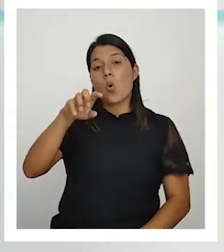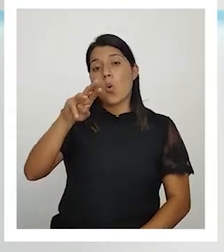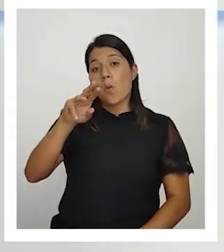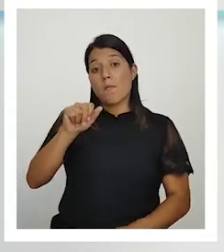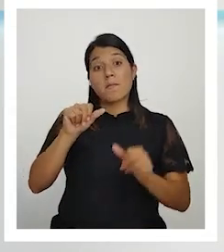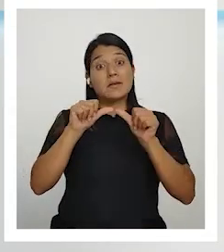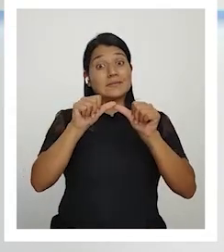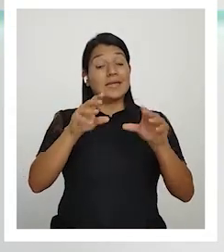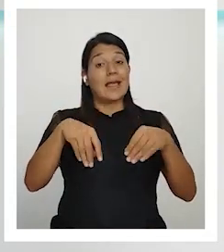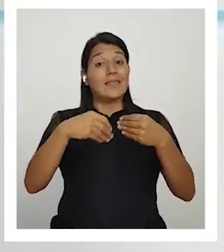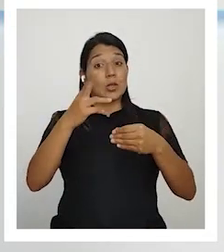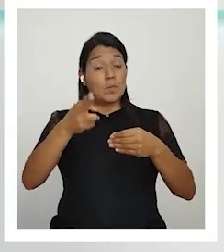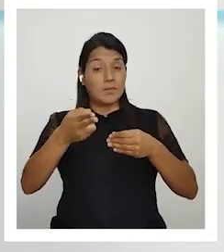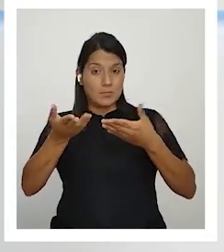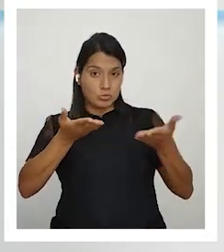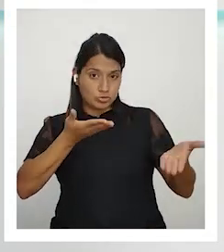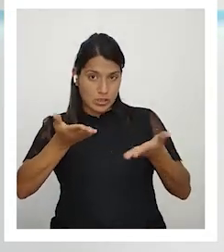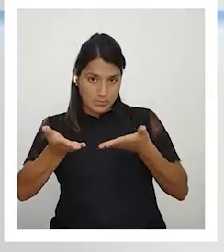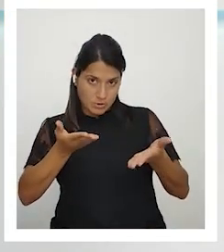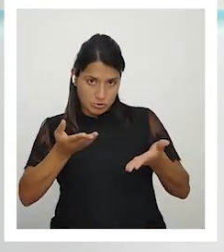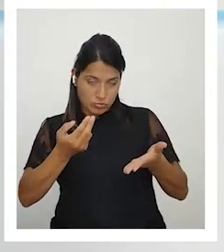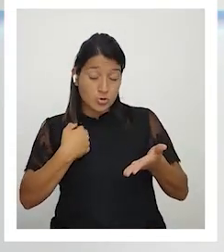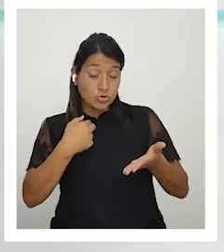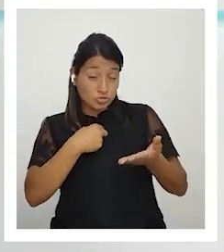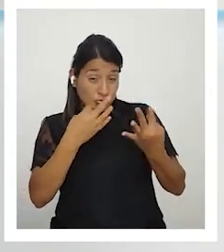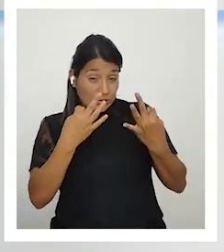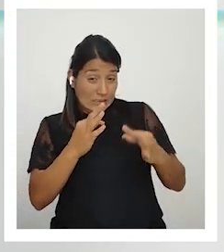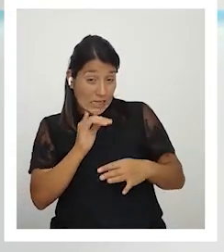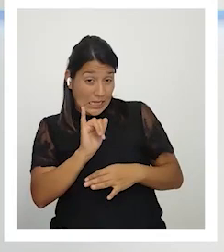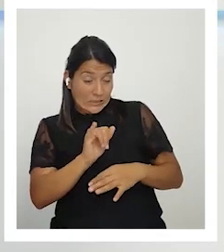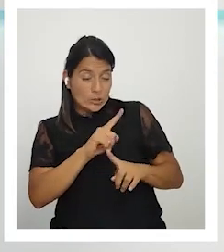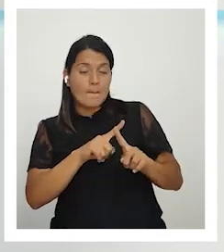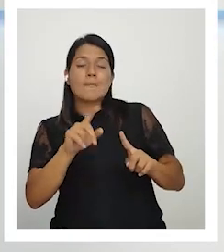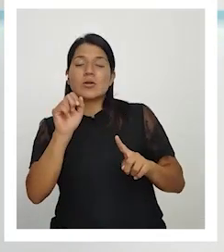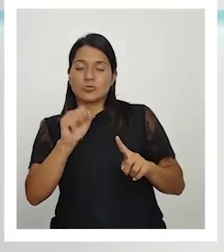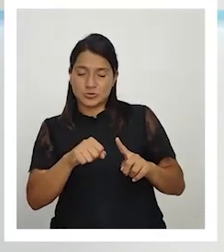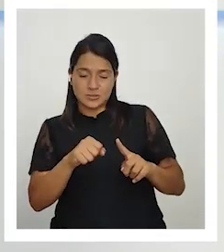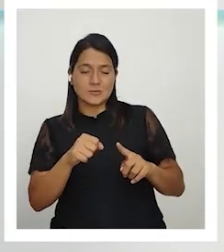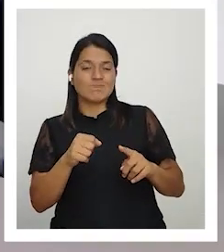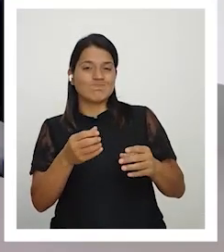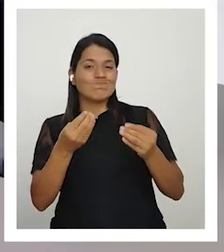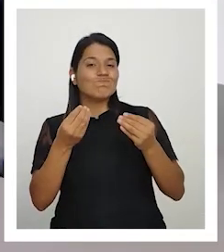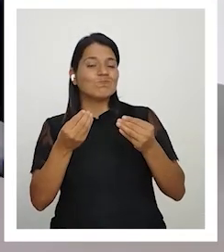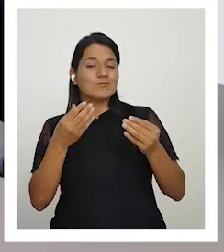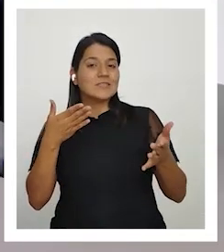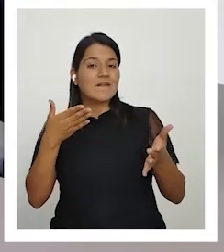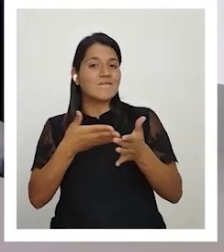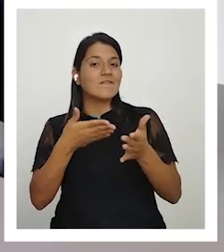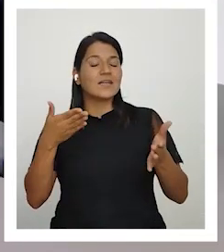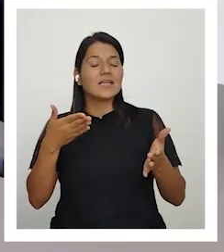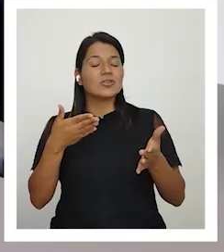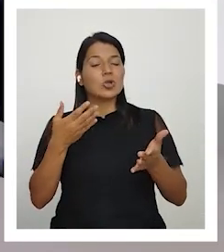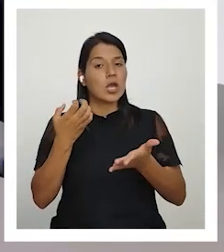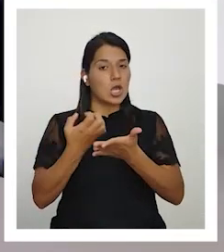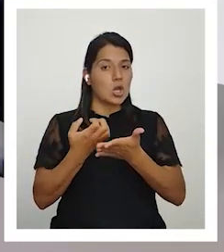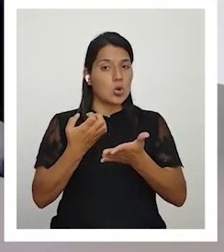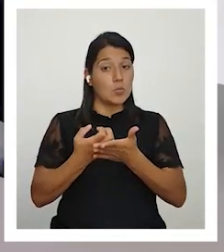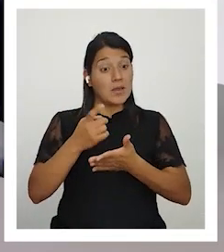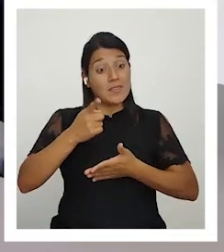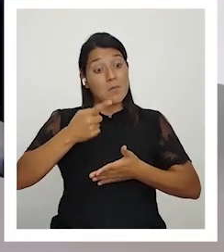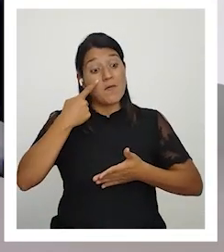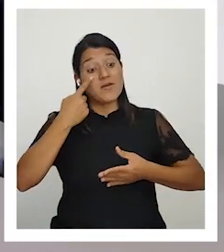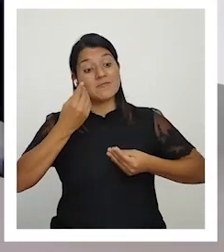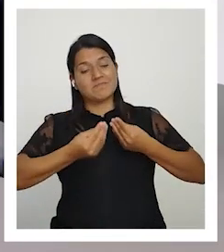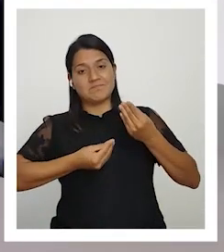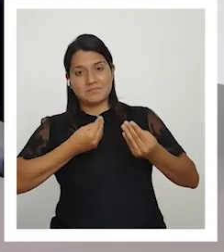nos vamos a enfocar en eso, pero sí hay una afectación importante que debemos de alguna forma sopesar. Creo